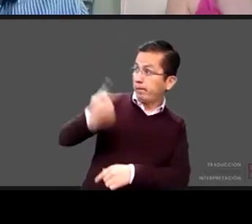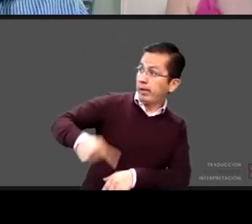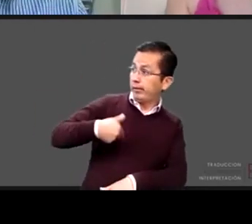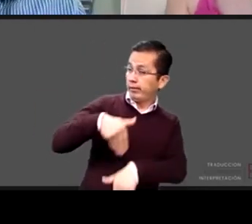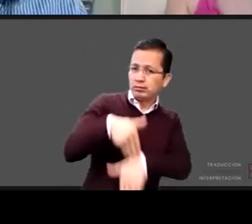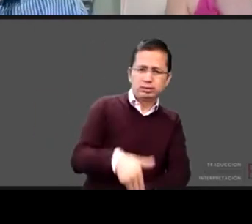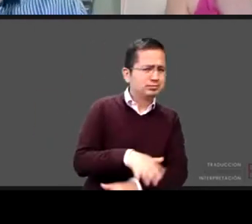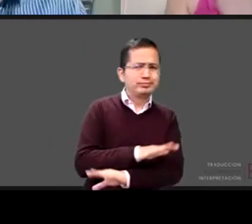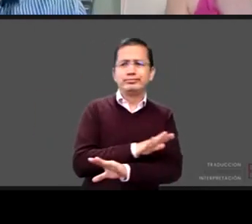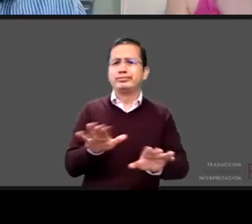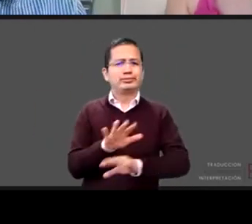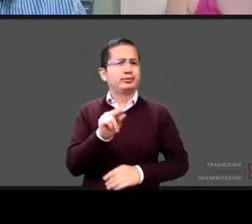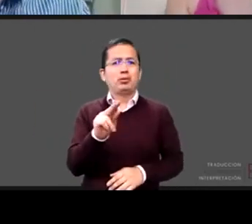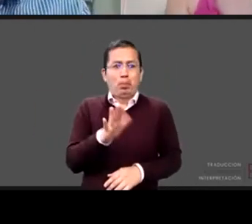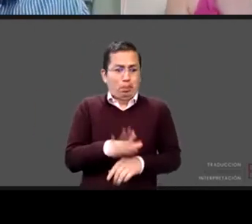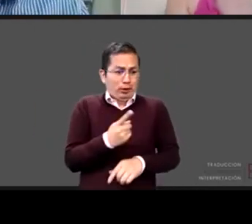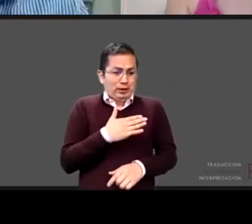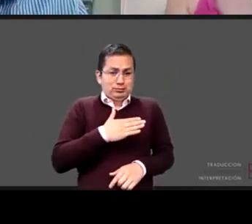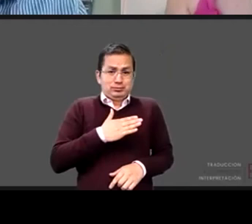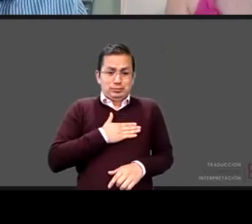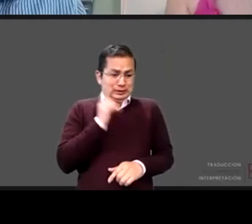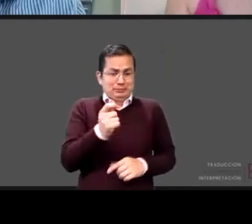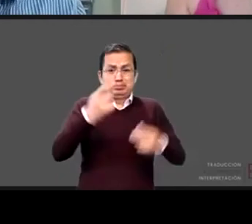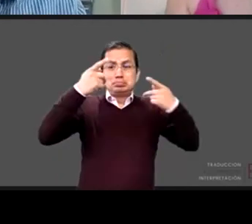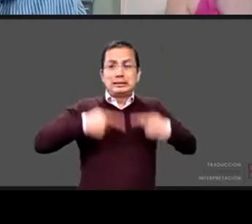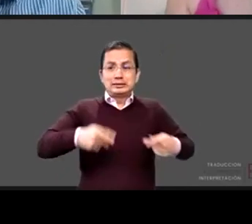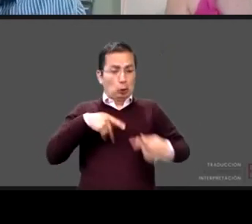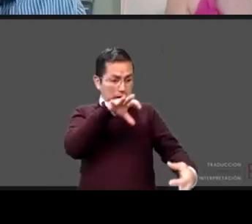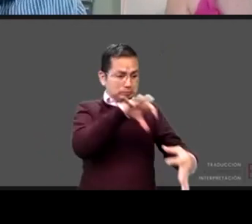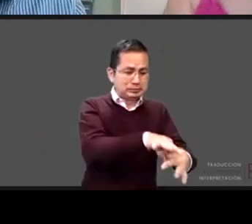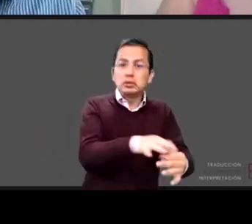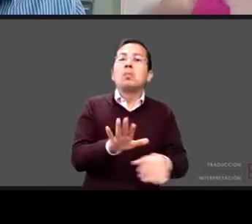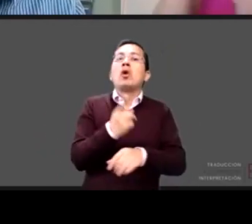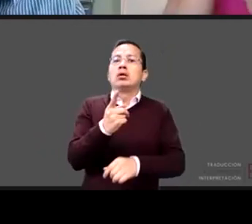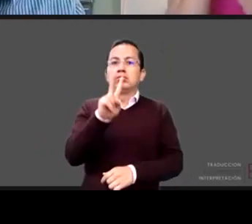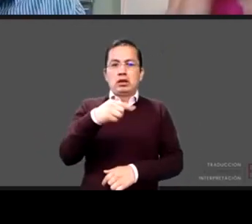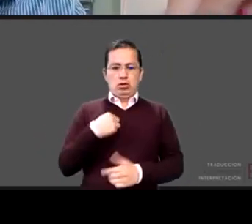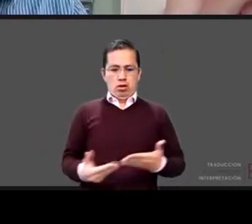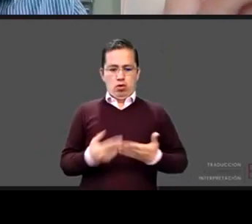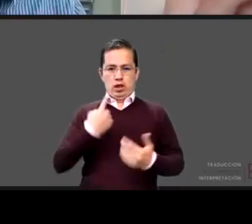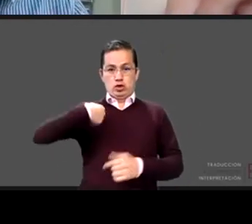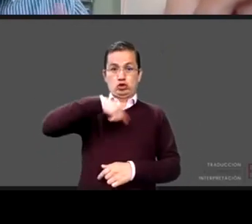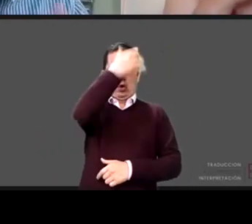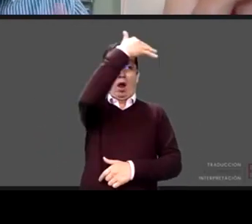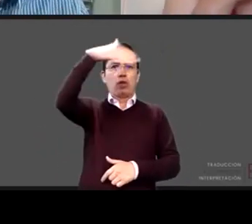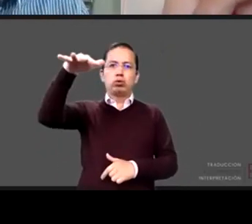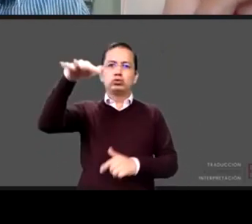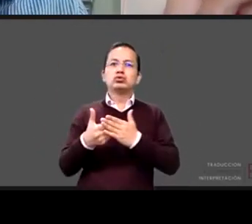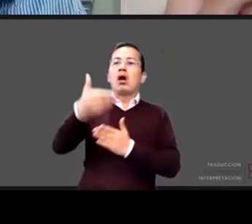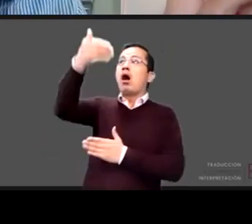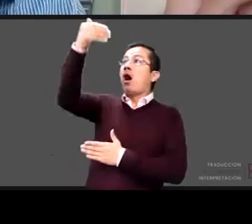ser el reconocernos heridos. Estos adultos de hoy somos una generación que venimos de pautas de